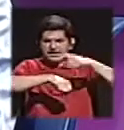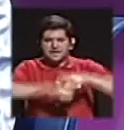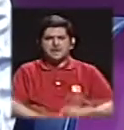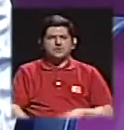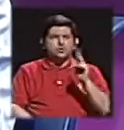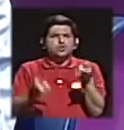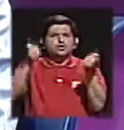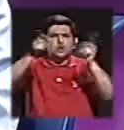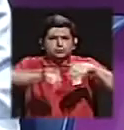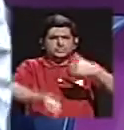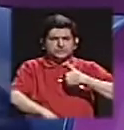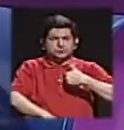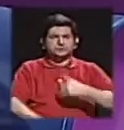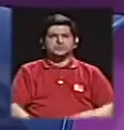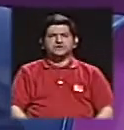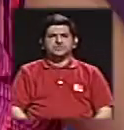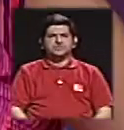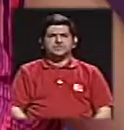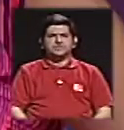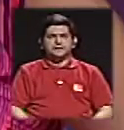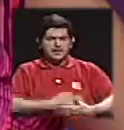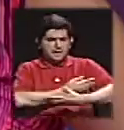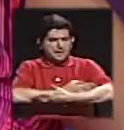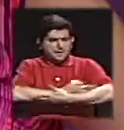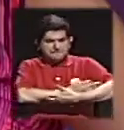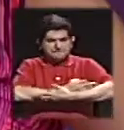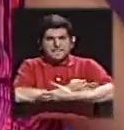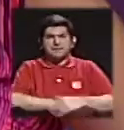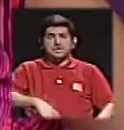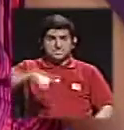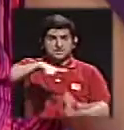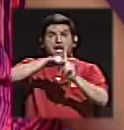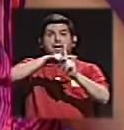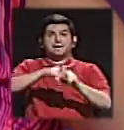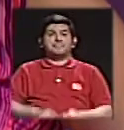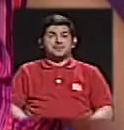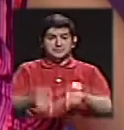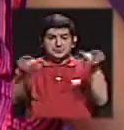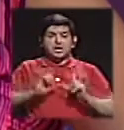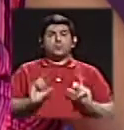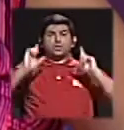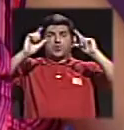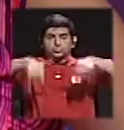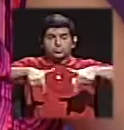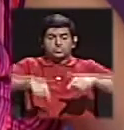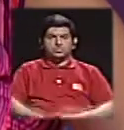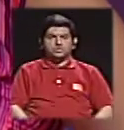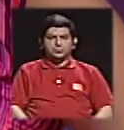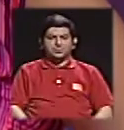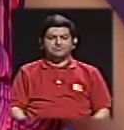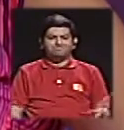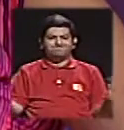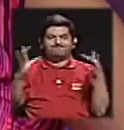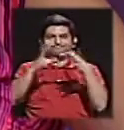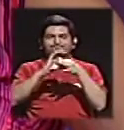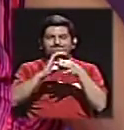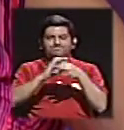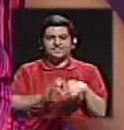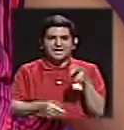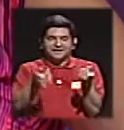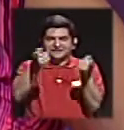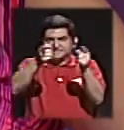par de casos de bebés recién nacidos que aparecen en basureros. Uh-huh, y uh-huh. Coinciden en que